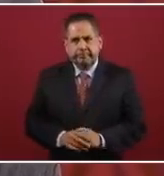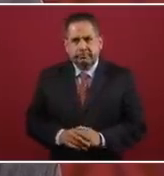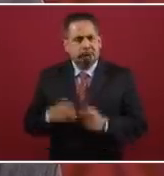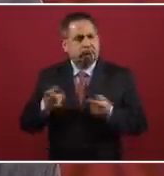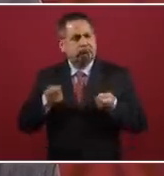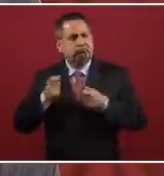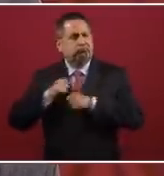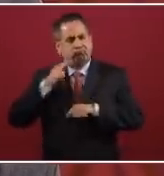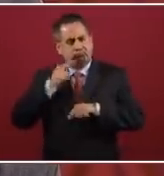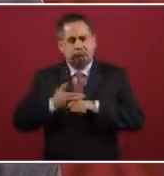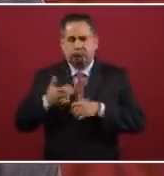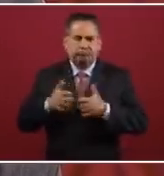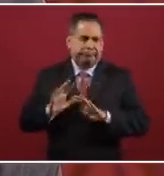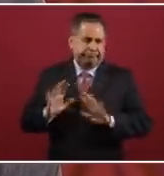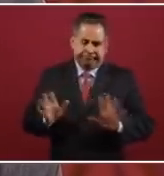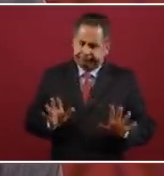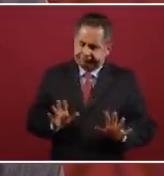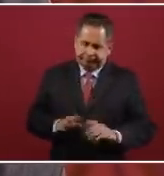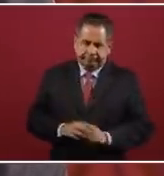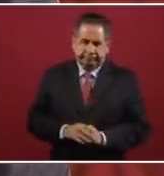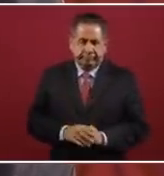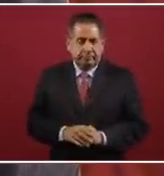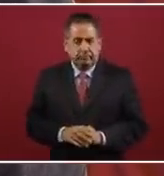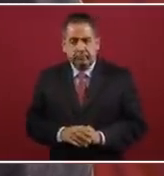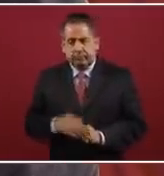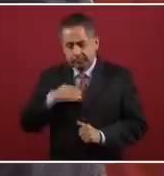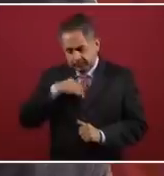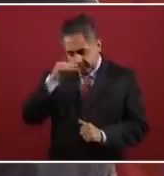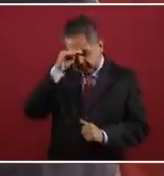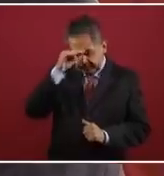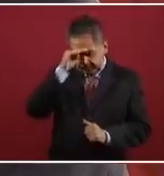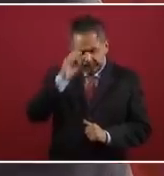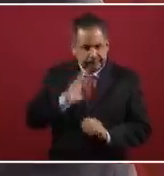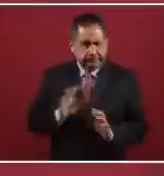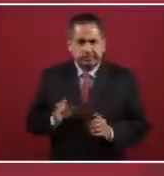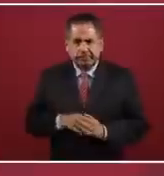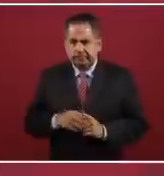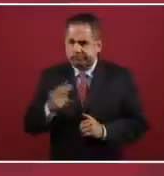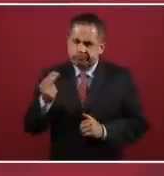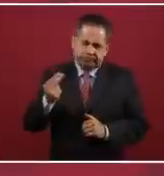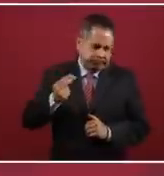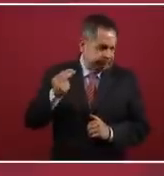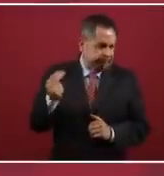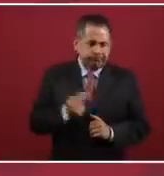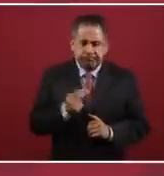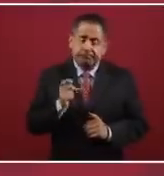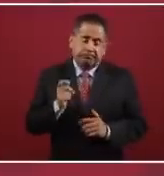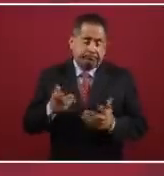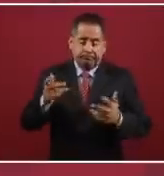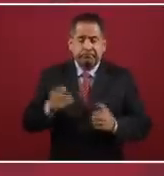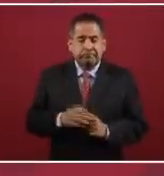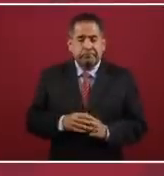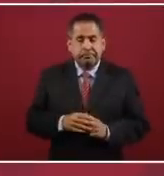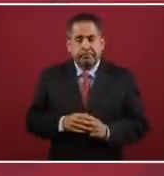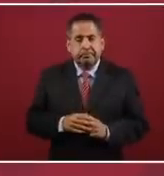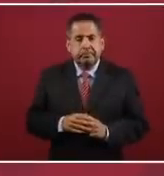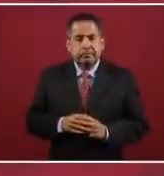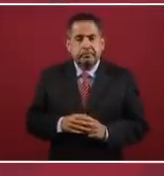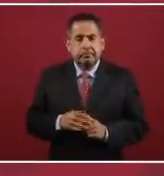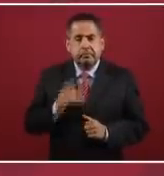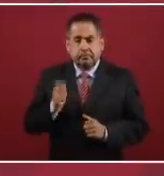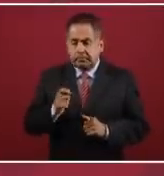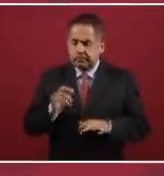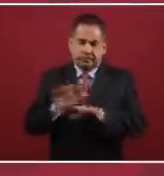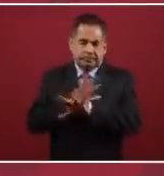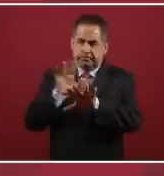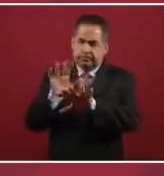manejando esta empresa y se consideró necesaria el